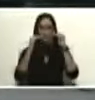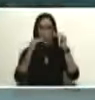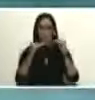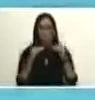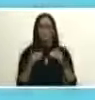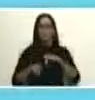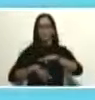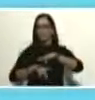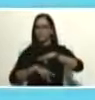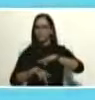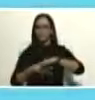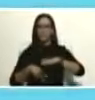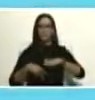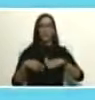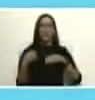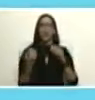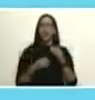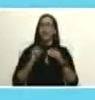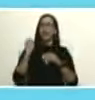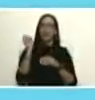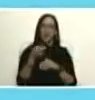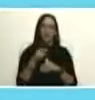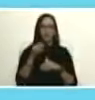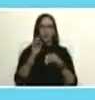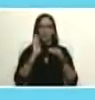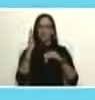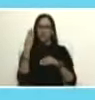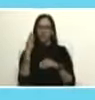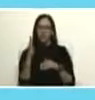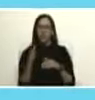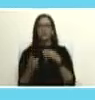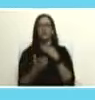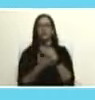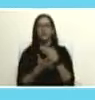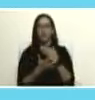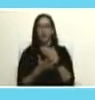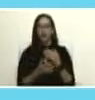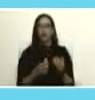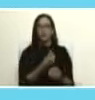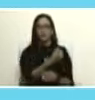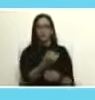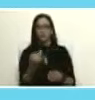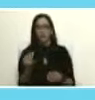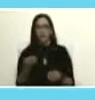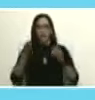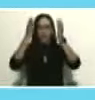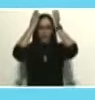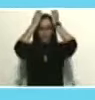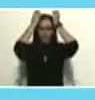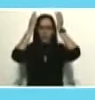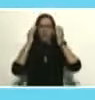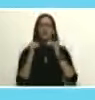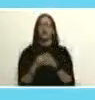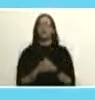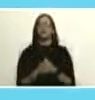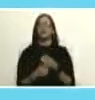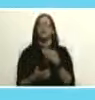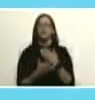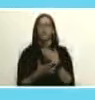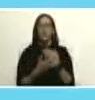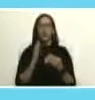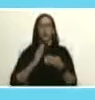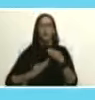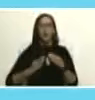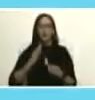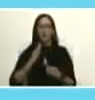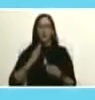inicial, primaria, secundaria, técnica, con las menciones en enfermería, telemática y robótica,